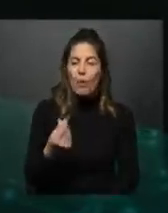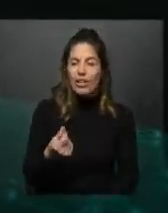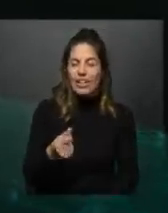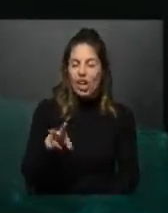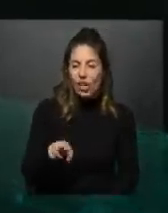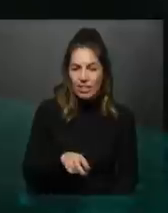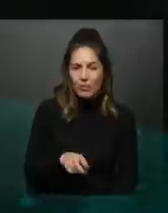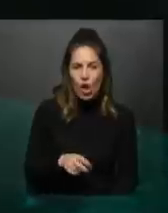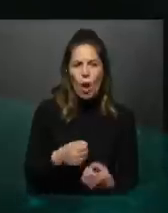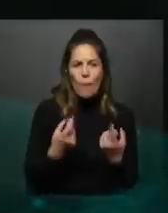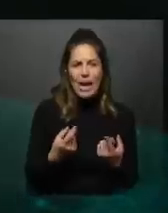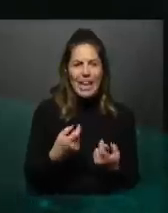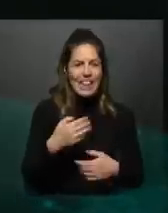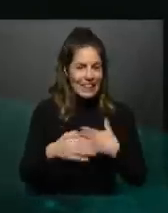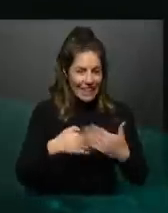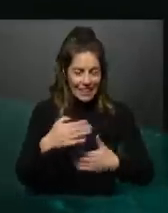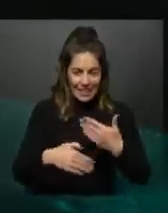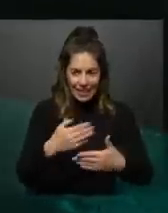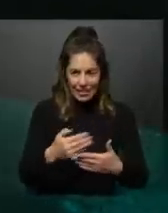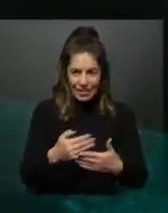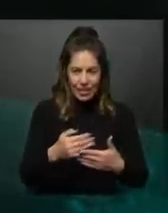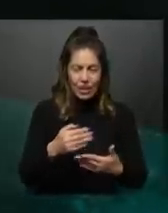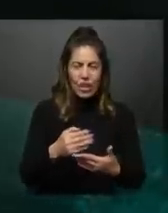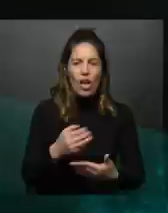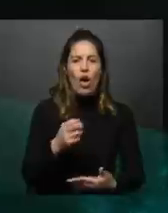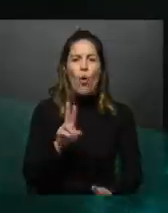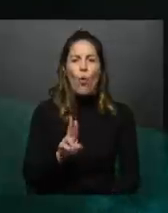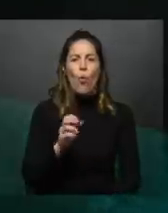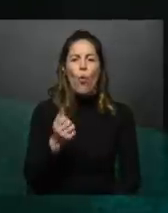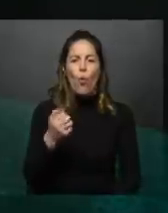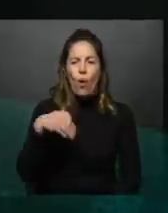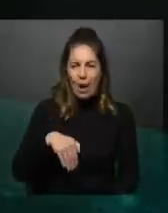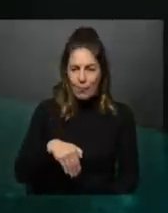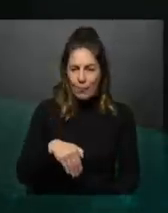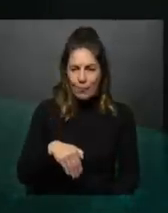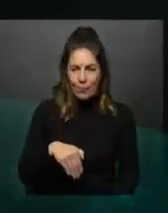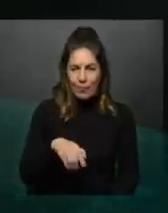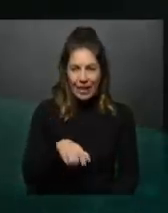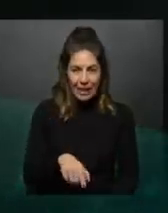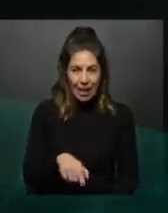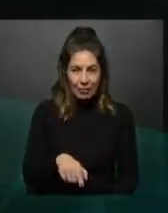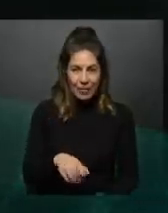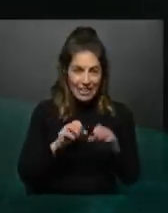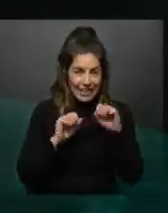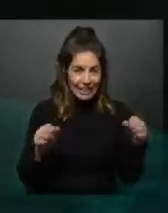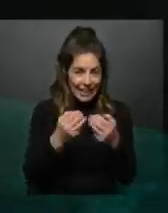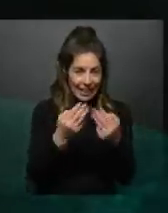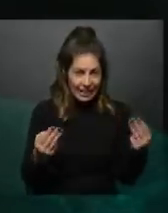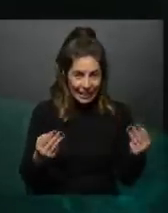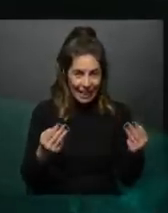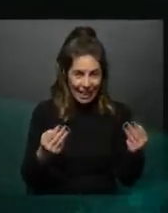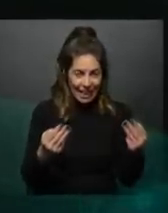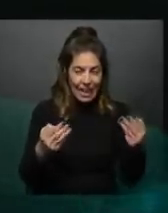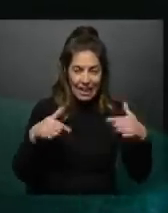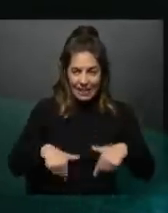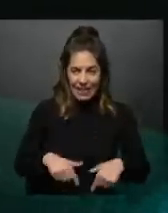para desarrollar la UAM exactamente en ese marco la secretaria general de la comuna capitalina Olga otegui